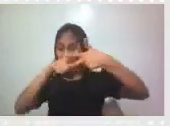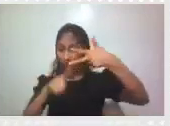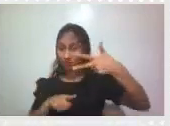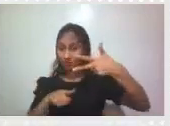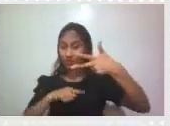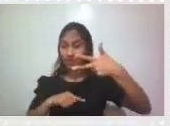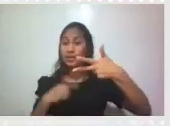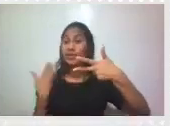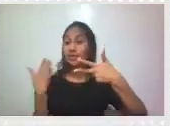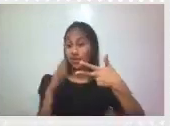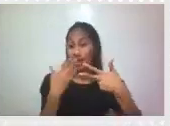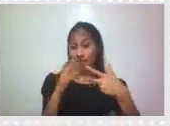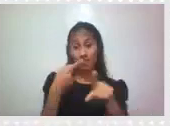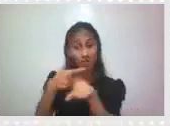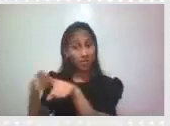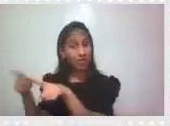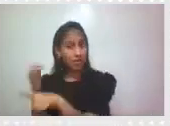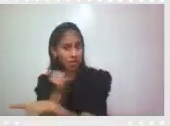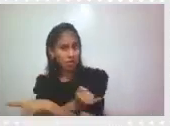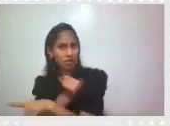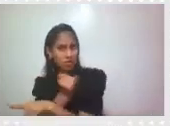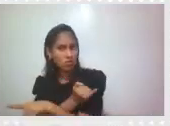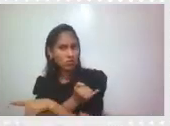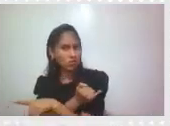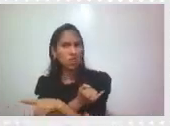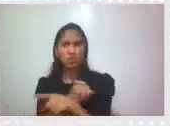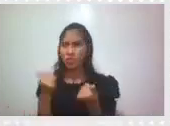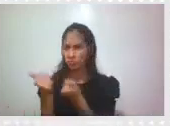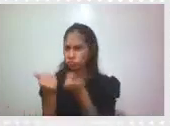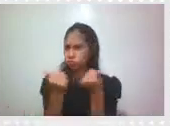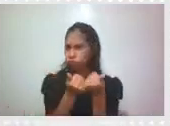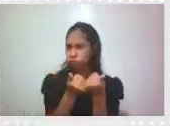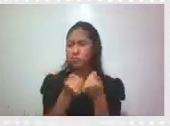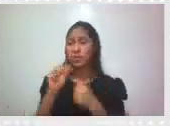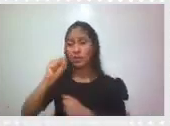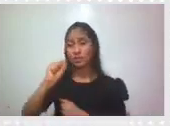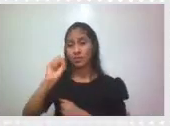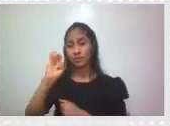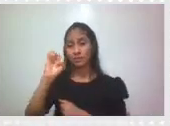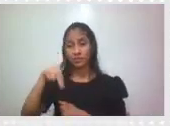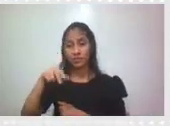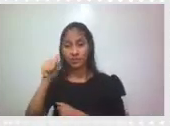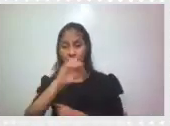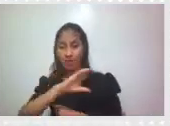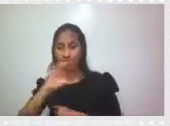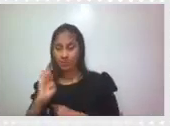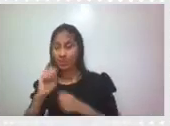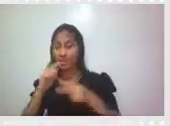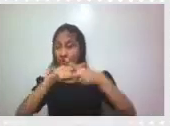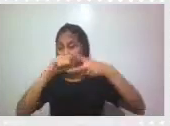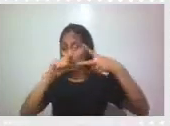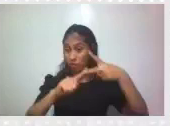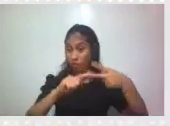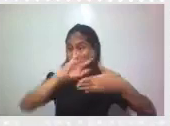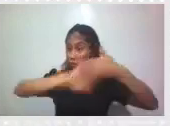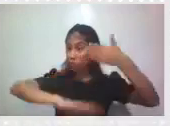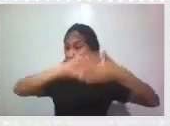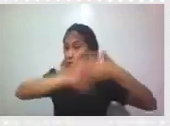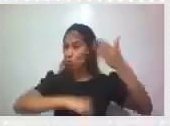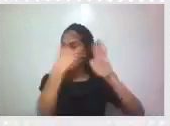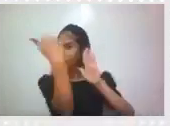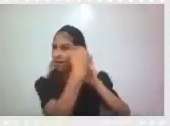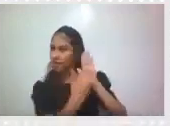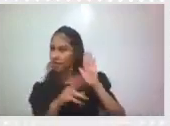iniciativas institucionales que se han implementado desde el SENACE. Las dos hojas de ruta y la agenda del SENACE con los pueblos